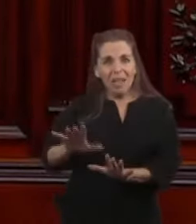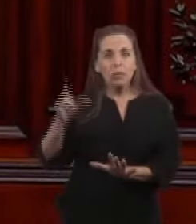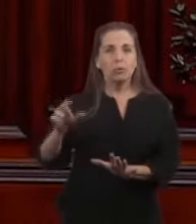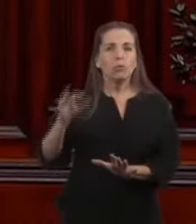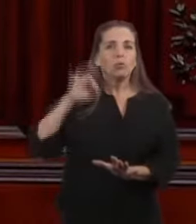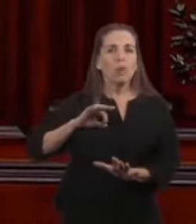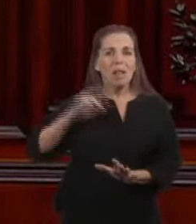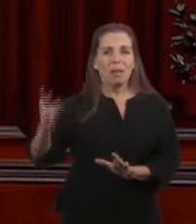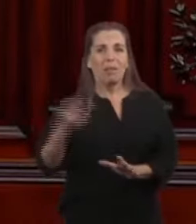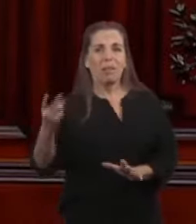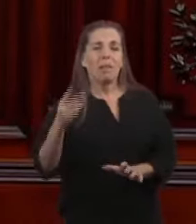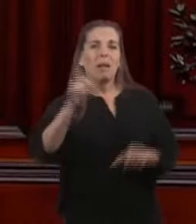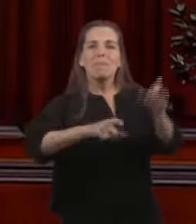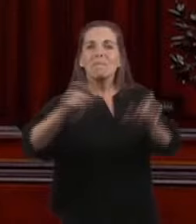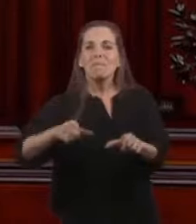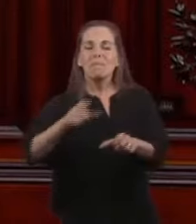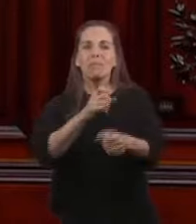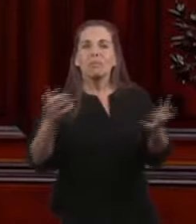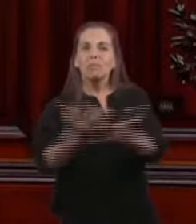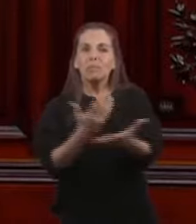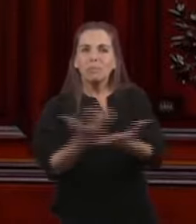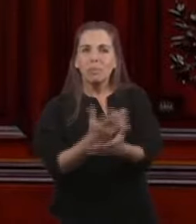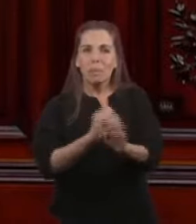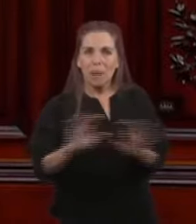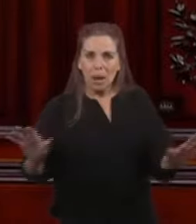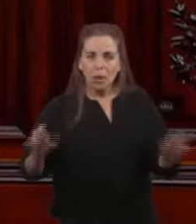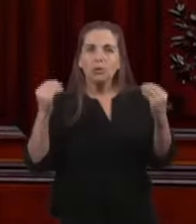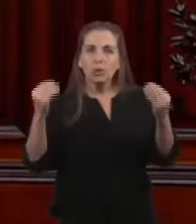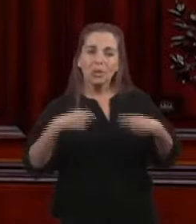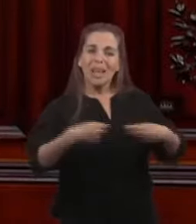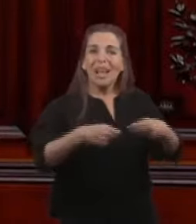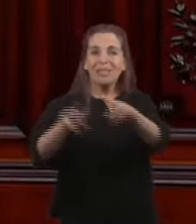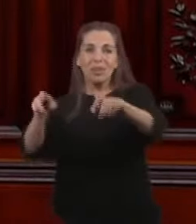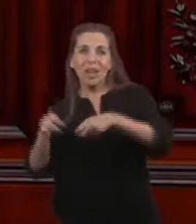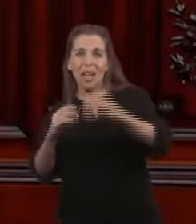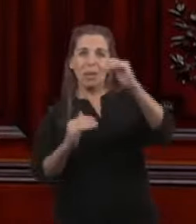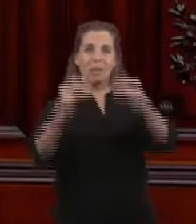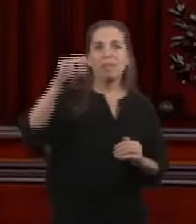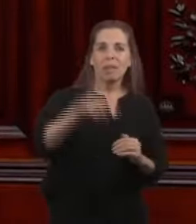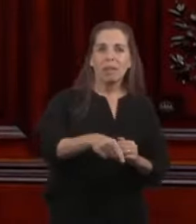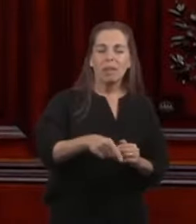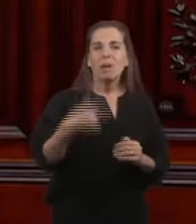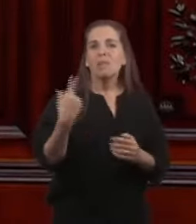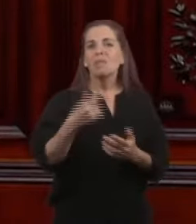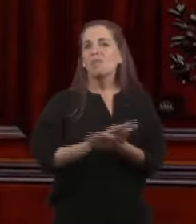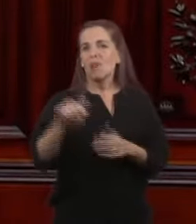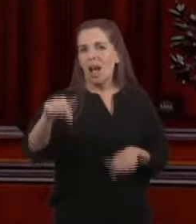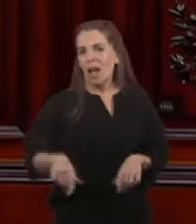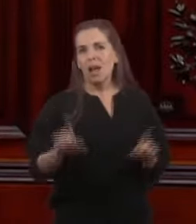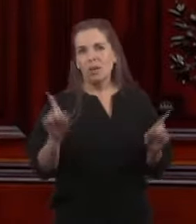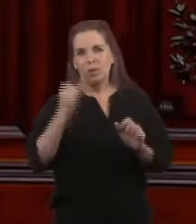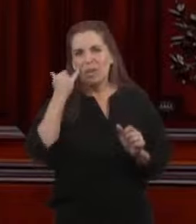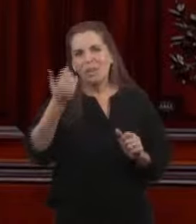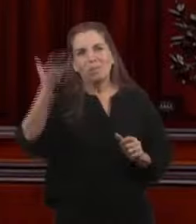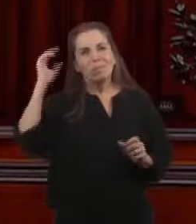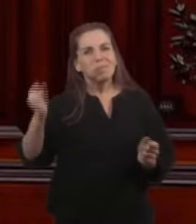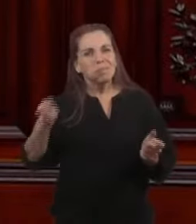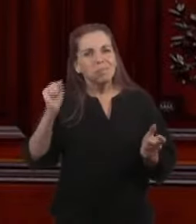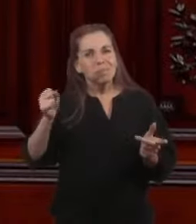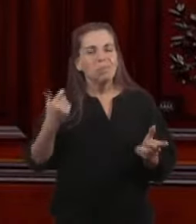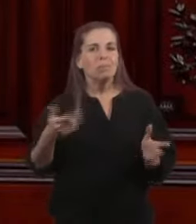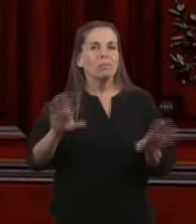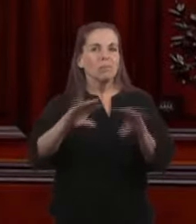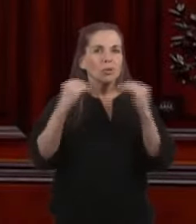tienen el problema del déficit sin embargo no es una novedad en la Argentina tuvimos déficit fiscal